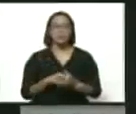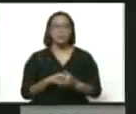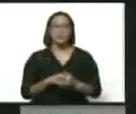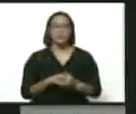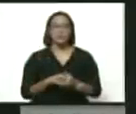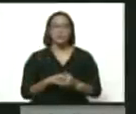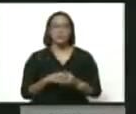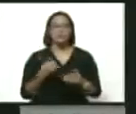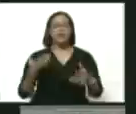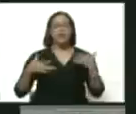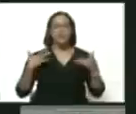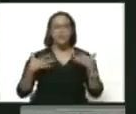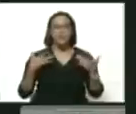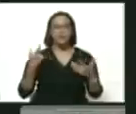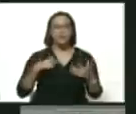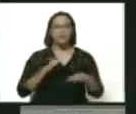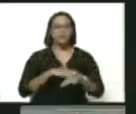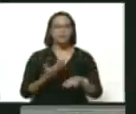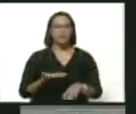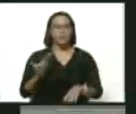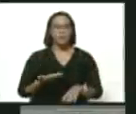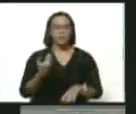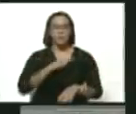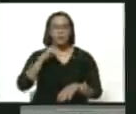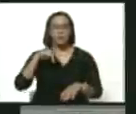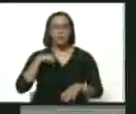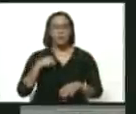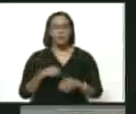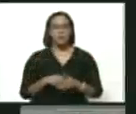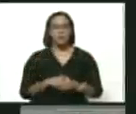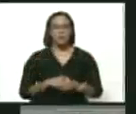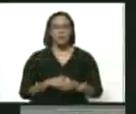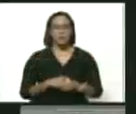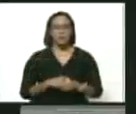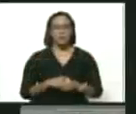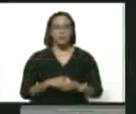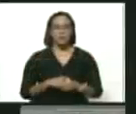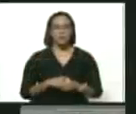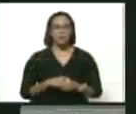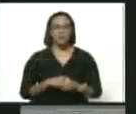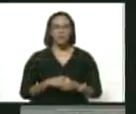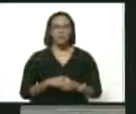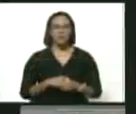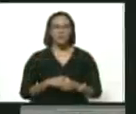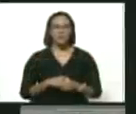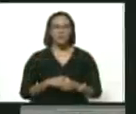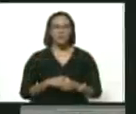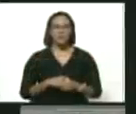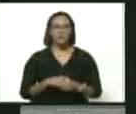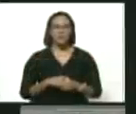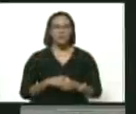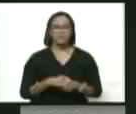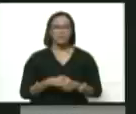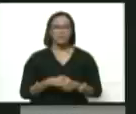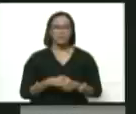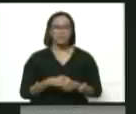¿ves? Porque eso es importante para nosotros, porque es como la instrucción dada por el presidente al